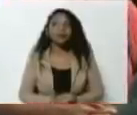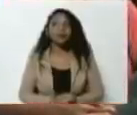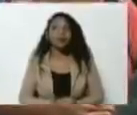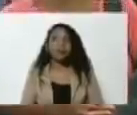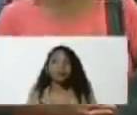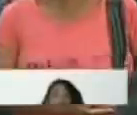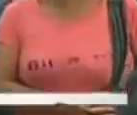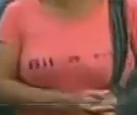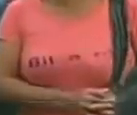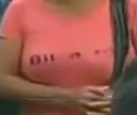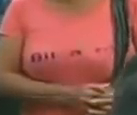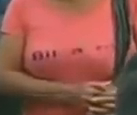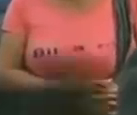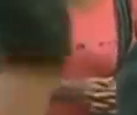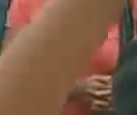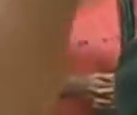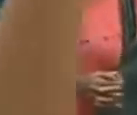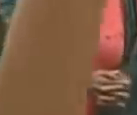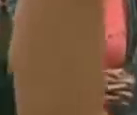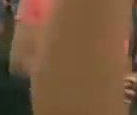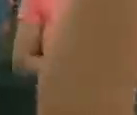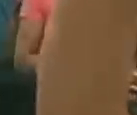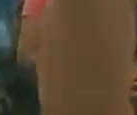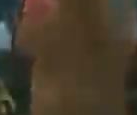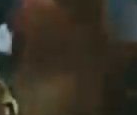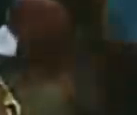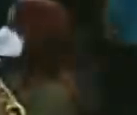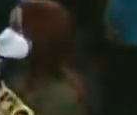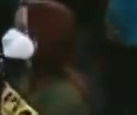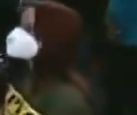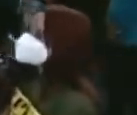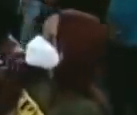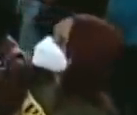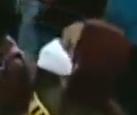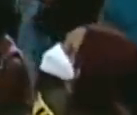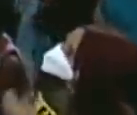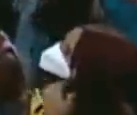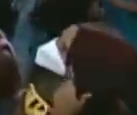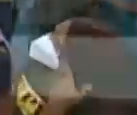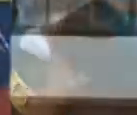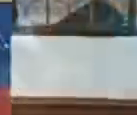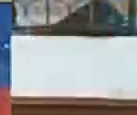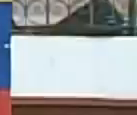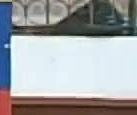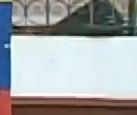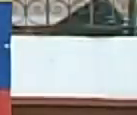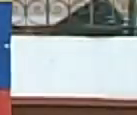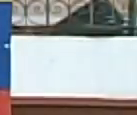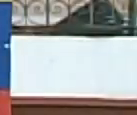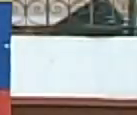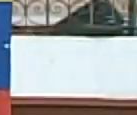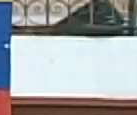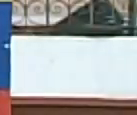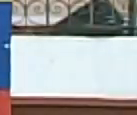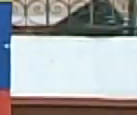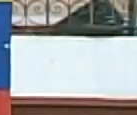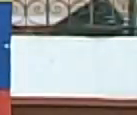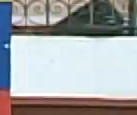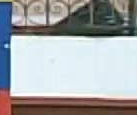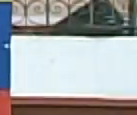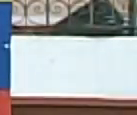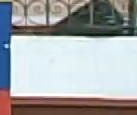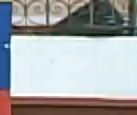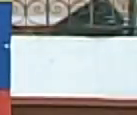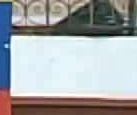Así culmina este 23 de enero, fecha de rebeldías, un reconocimiento a la gesta heroica de Fabricio Ojeda, mártir de la